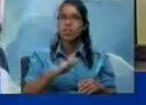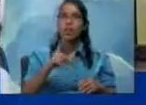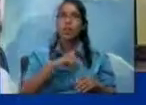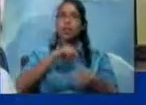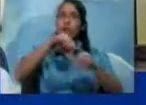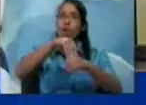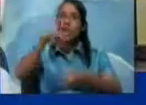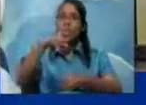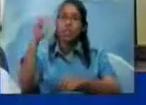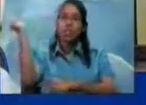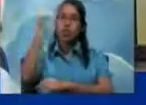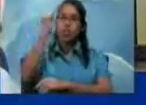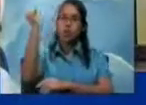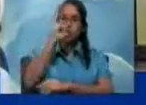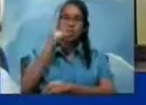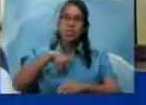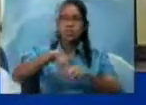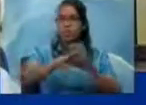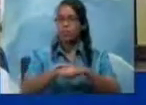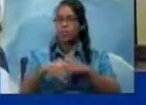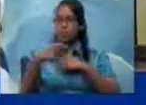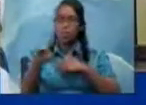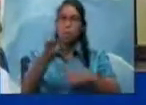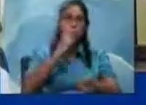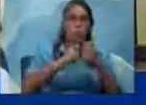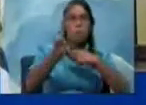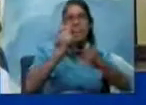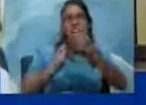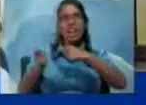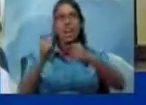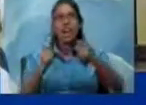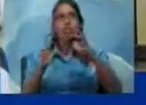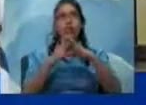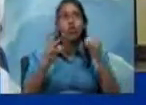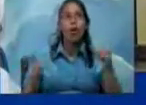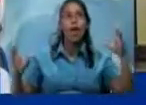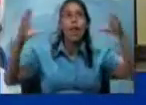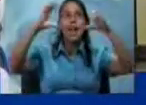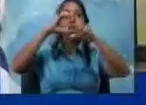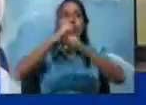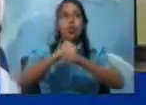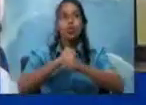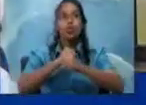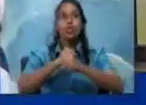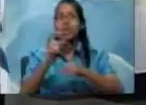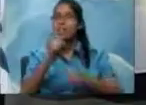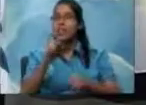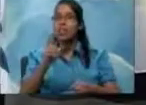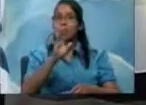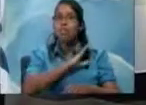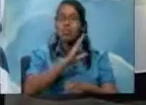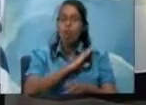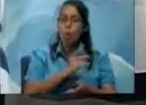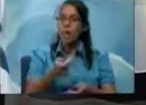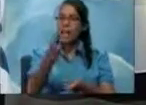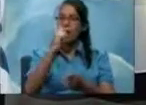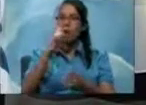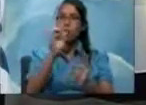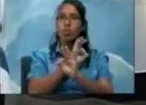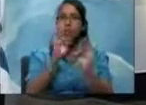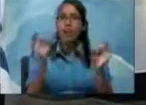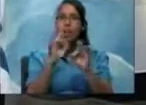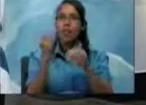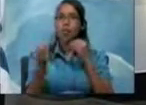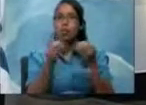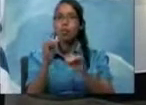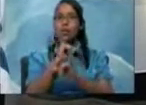desobediencia zumbando tarrayazo toda la noche y no agarramos nada cómo le